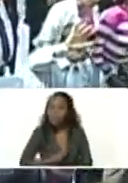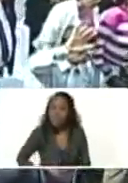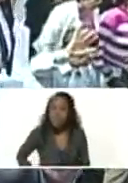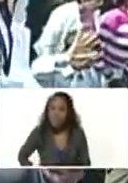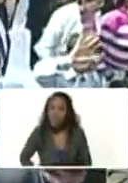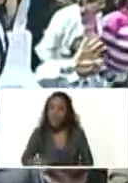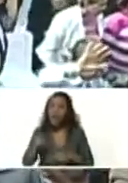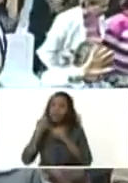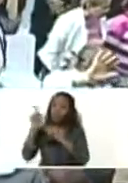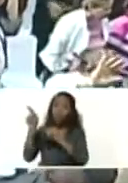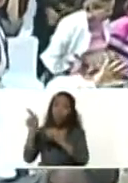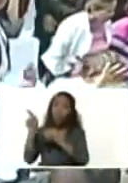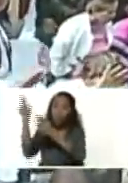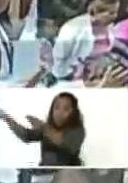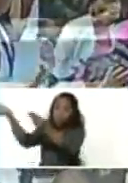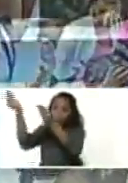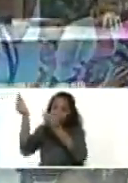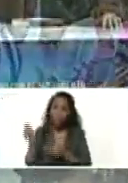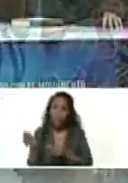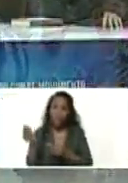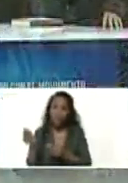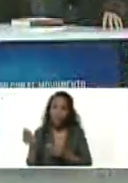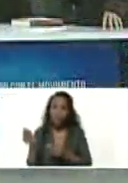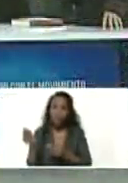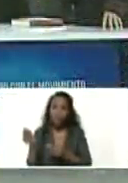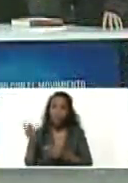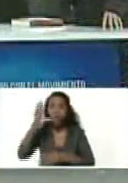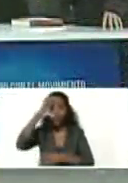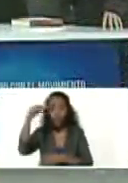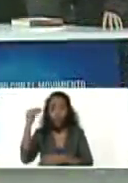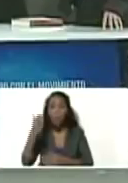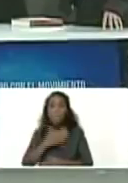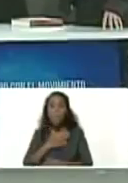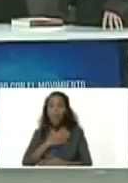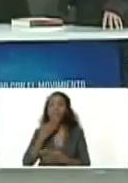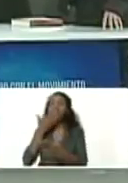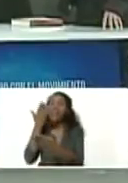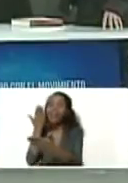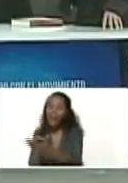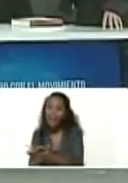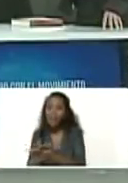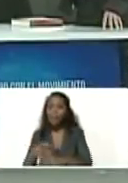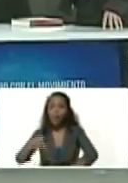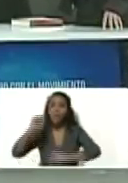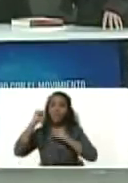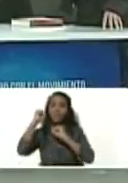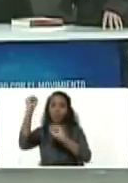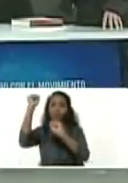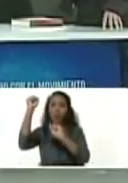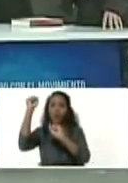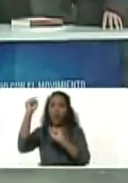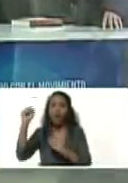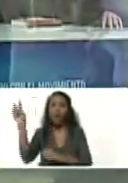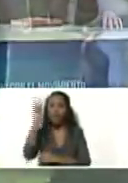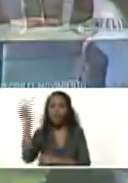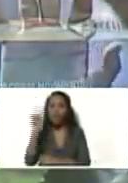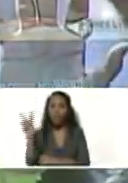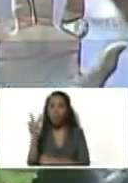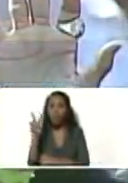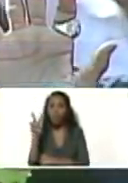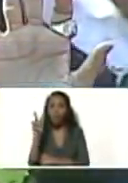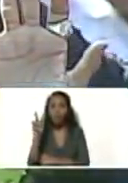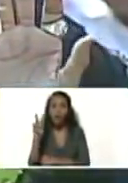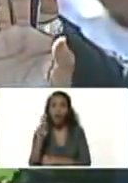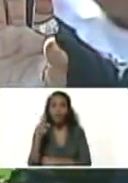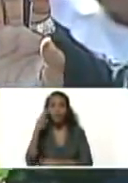cual tú nos los has dado, Señor. Dios mío, gracias por la victoria, y Venezuela se